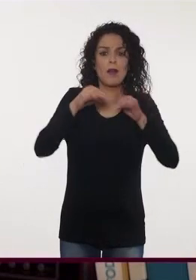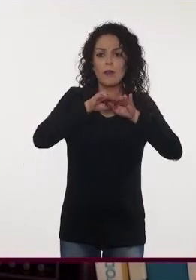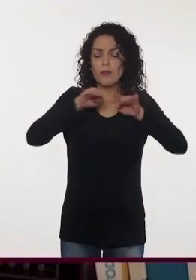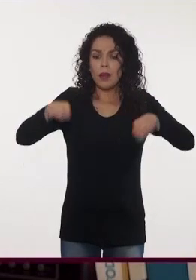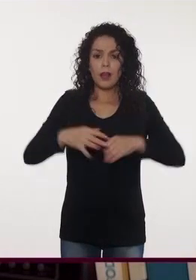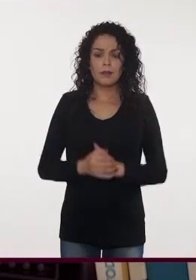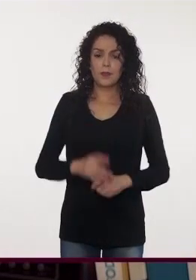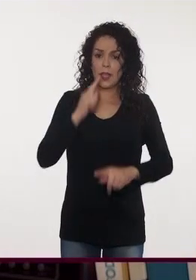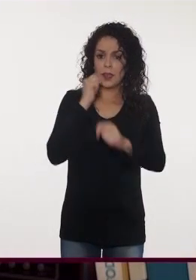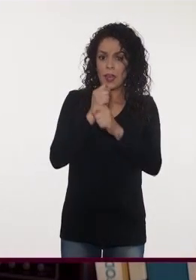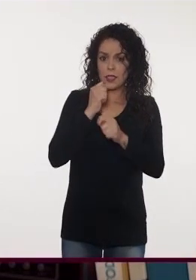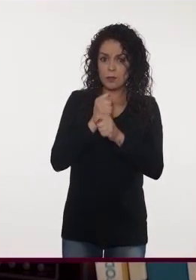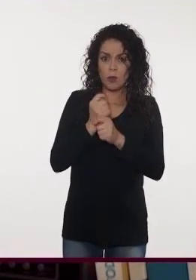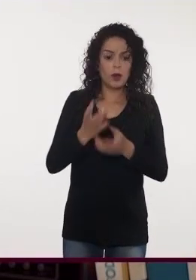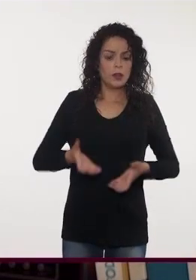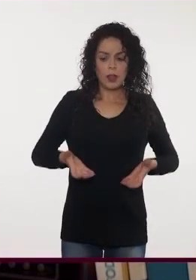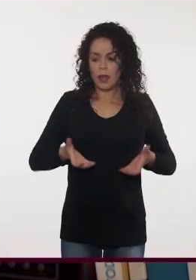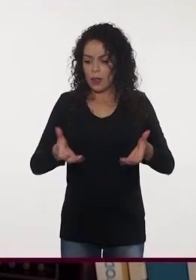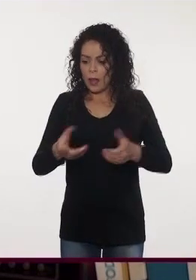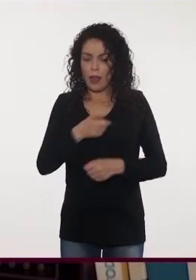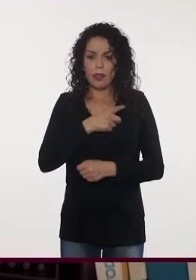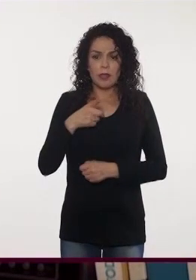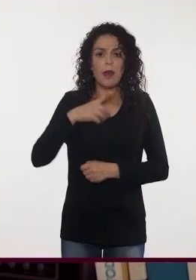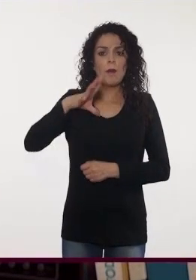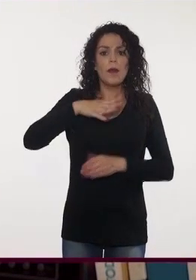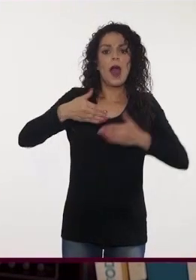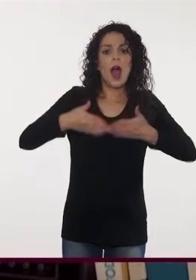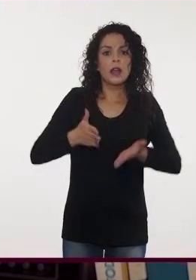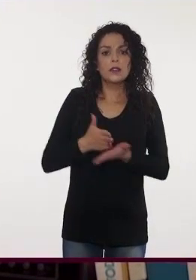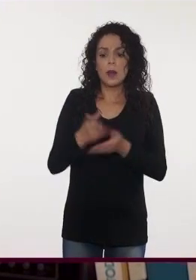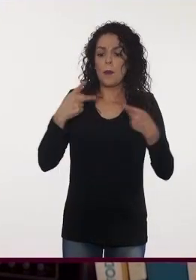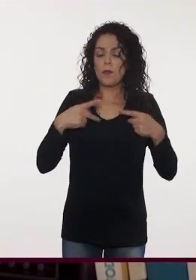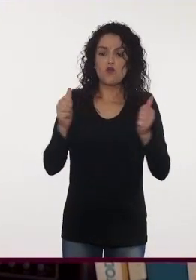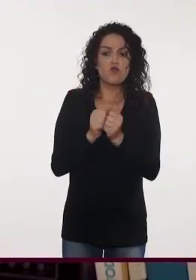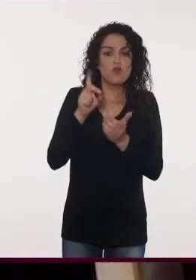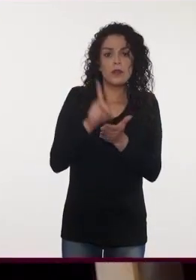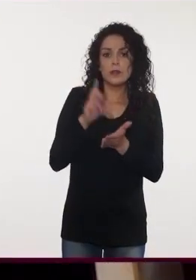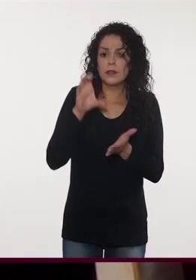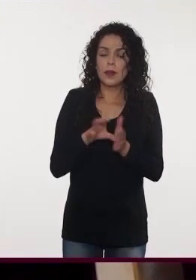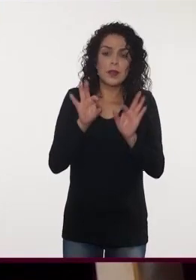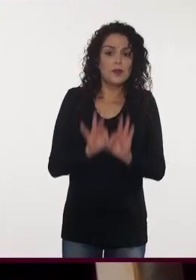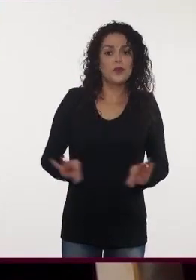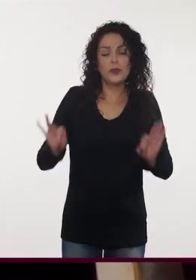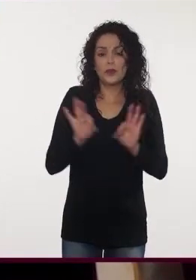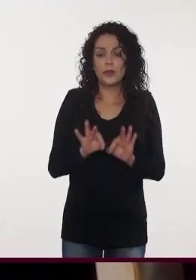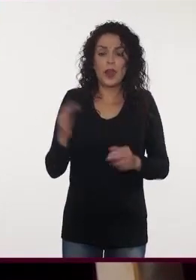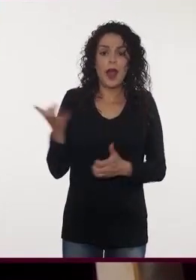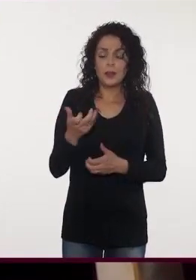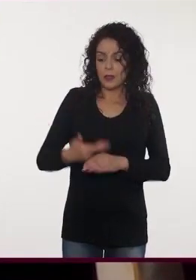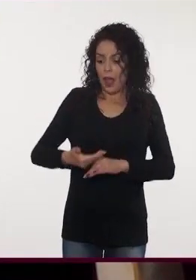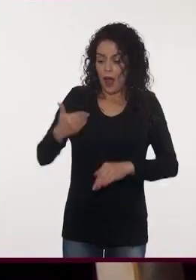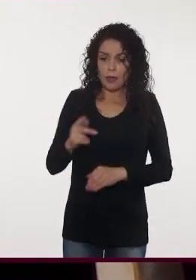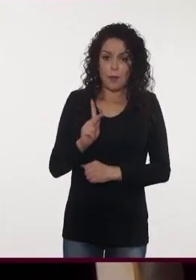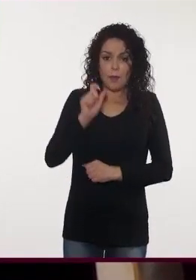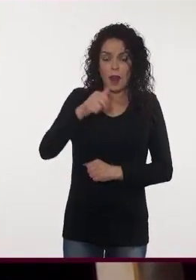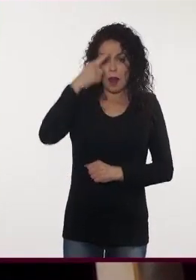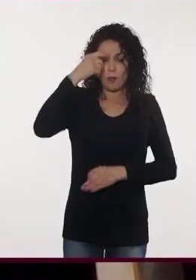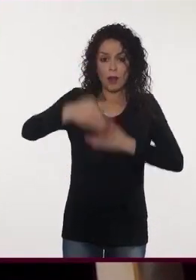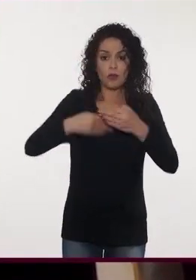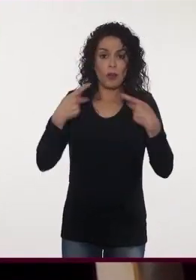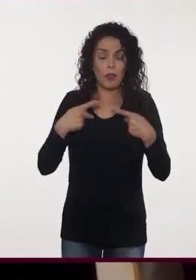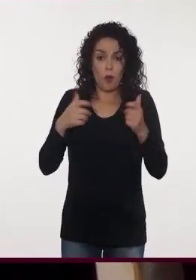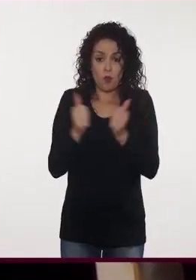infraestructura pública debe considerar la accesibilidad de personas con discapacidad. Planificar para que todas las personas